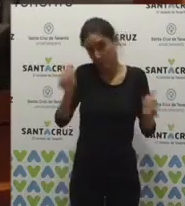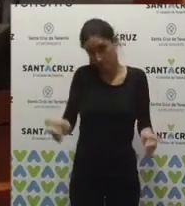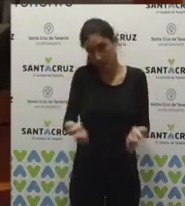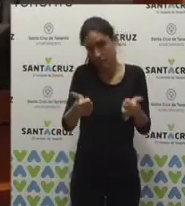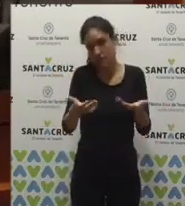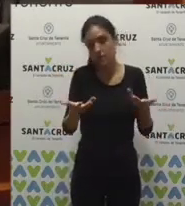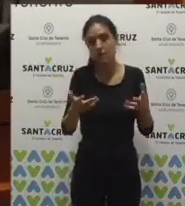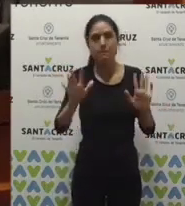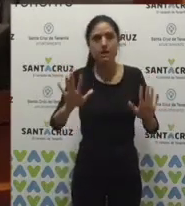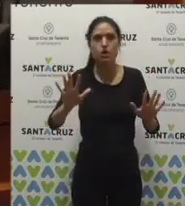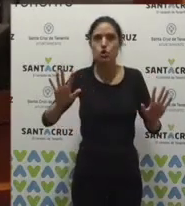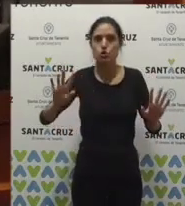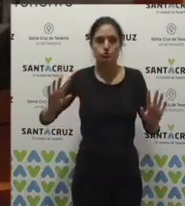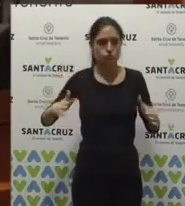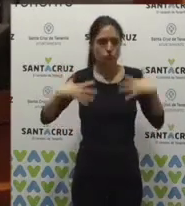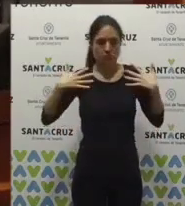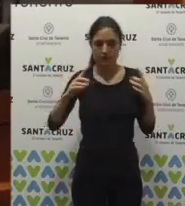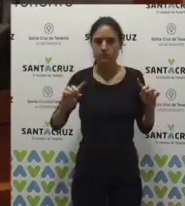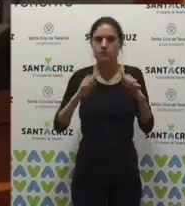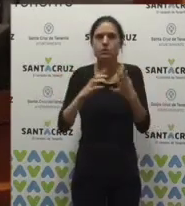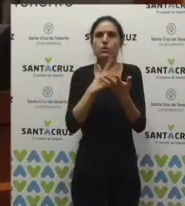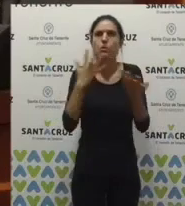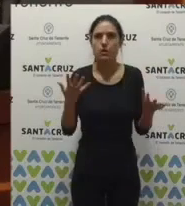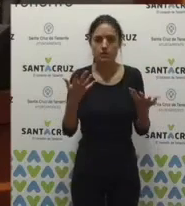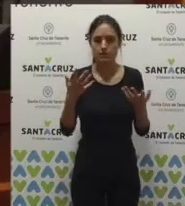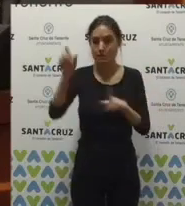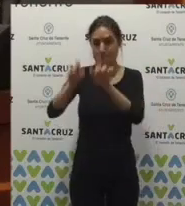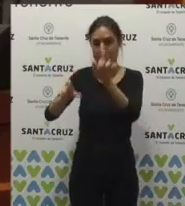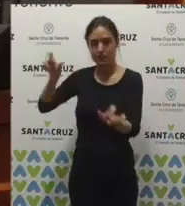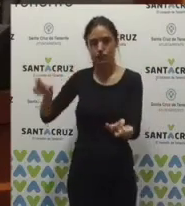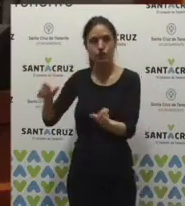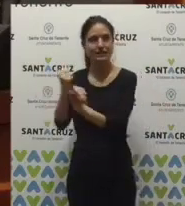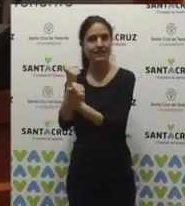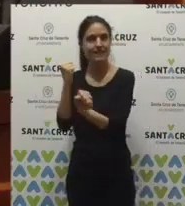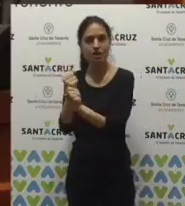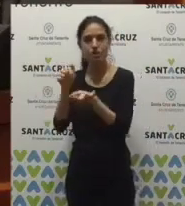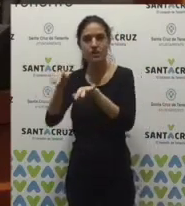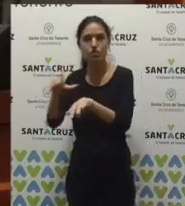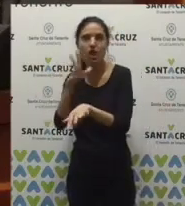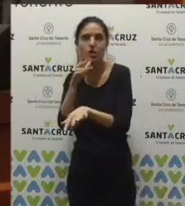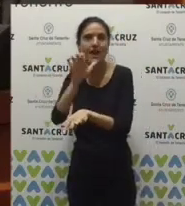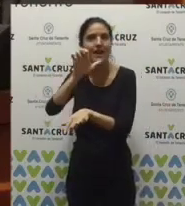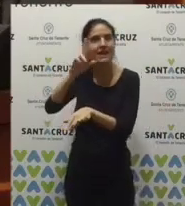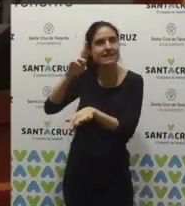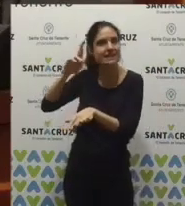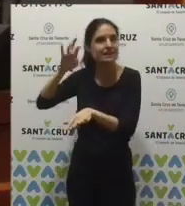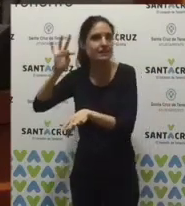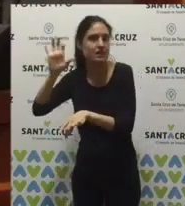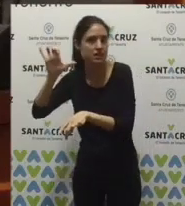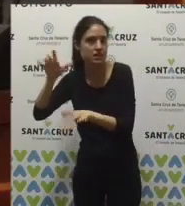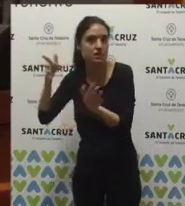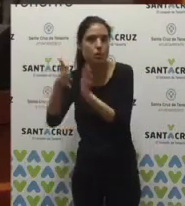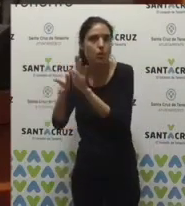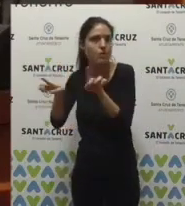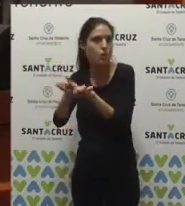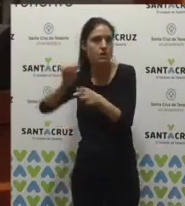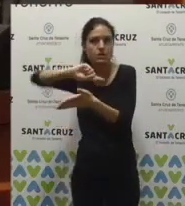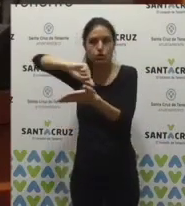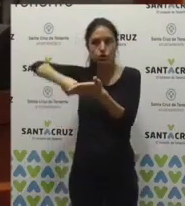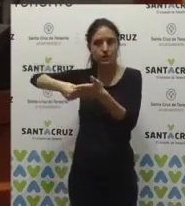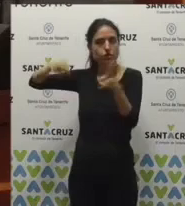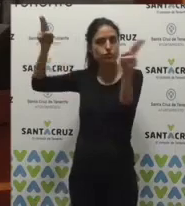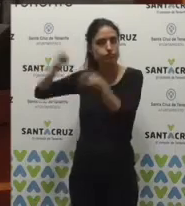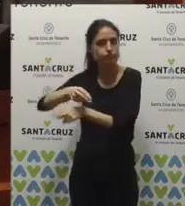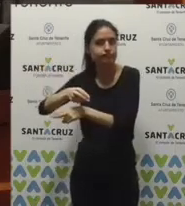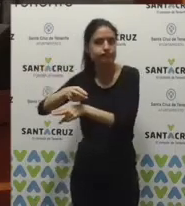primera sorpresa que hemos tenido es que estos trabajadores estén en un erte y el contrato suspendido es la información que nosotros